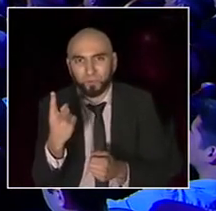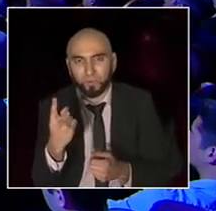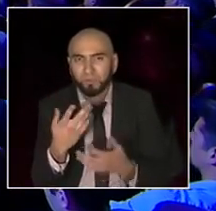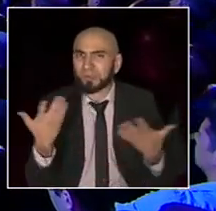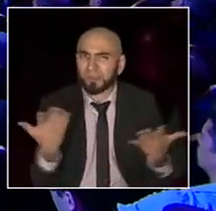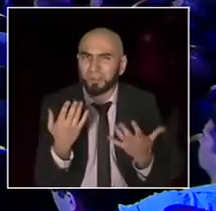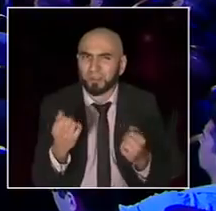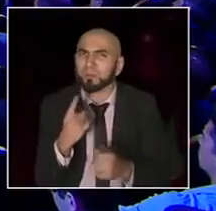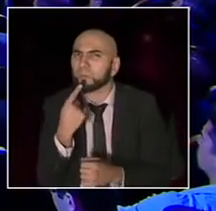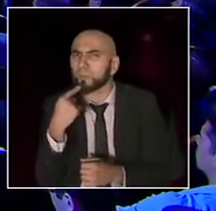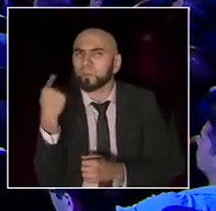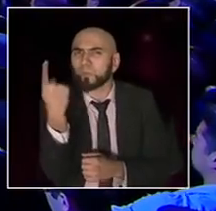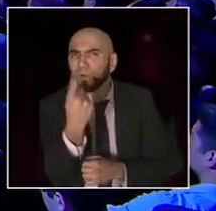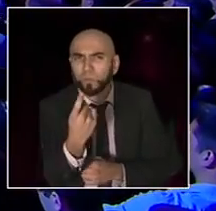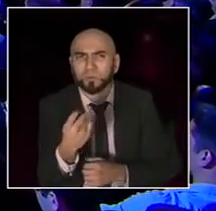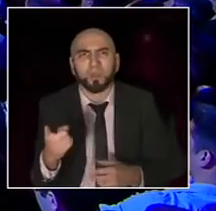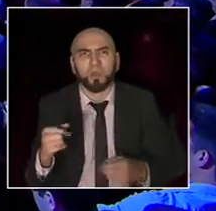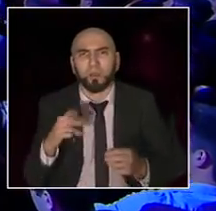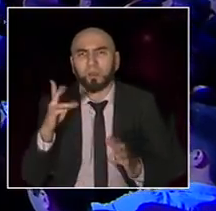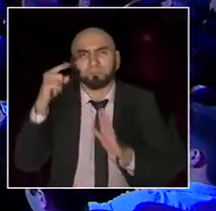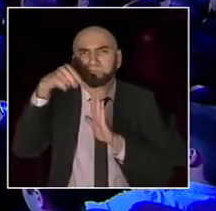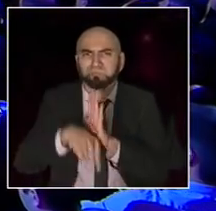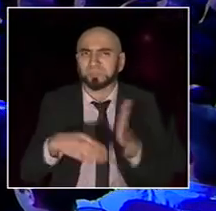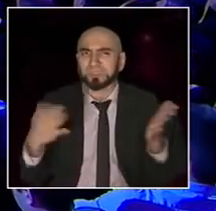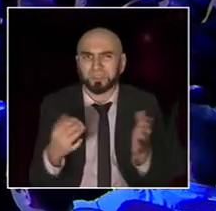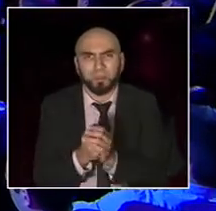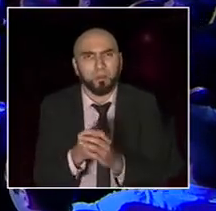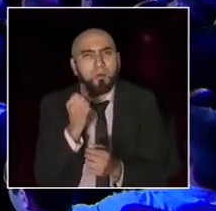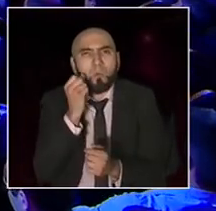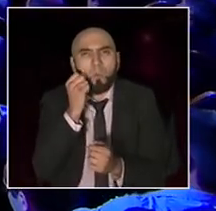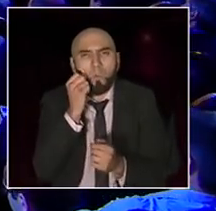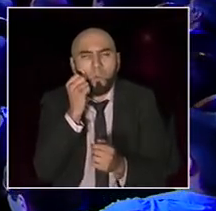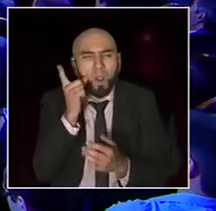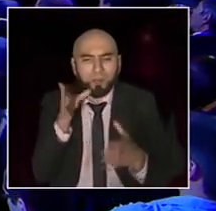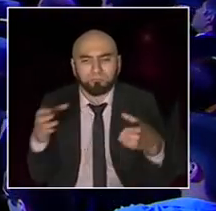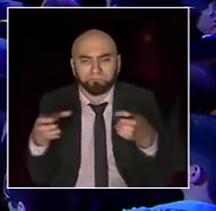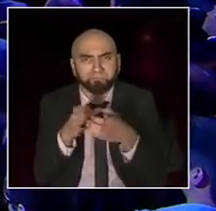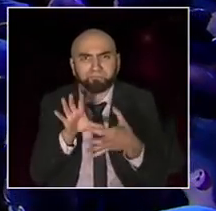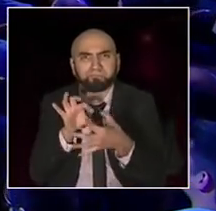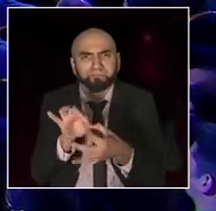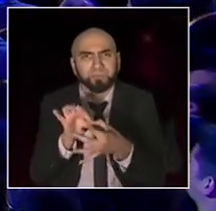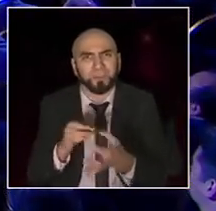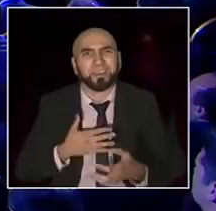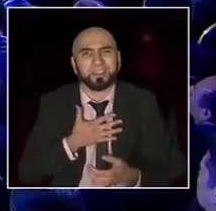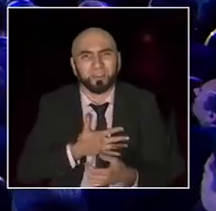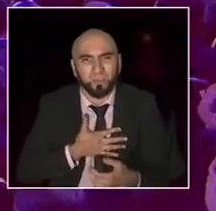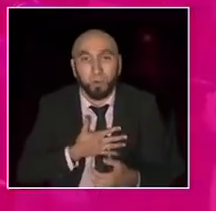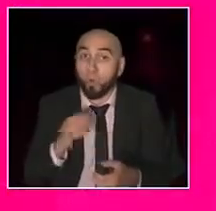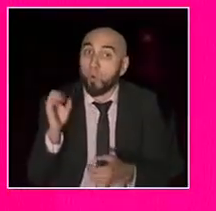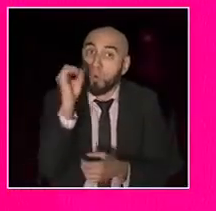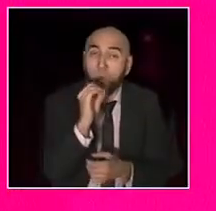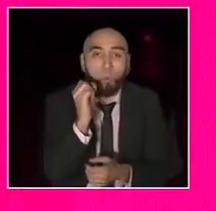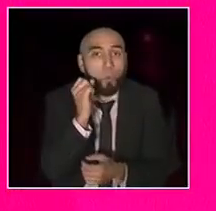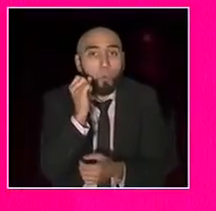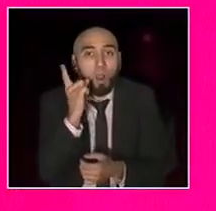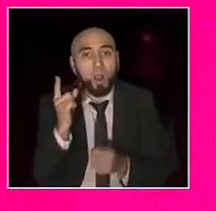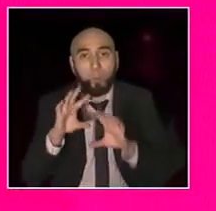de fondo de este Congreso del Futuro. ¿Qué especie queremos ser? O tal vez, ¿en qué mundo queremos